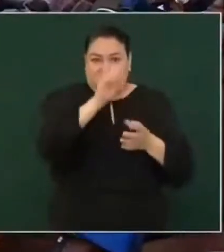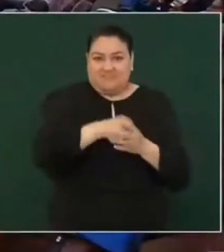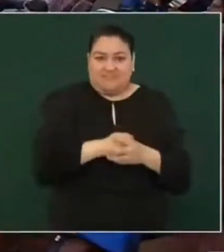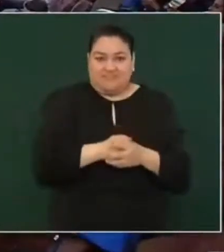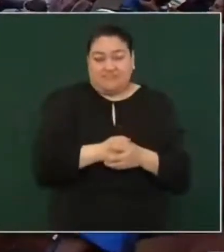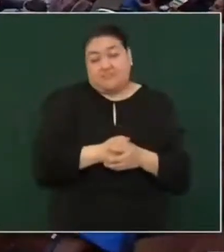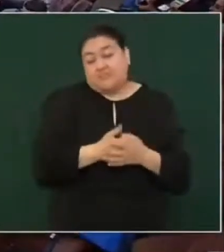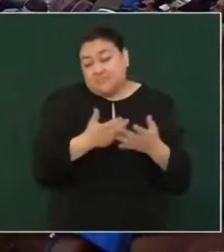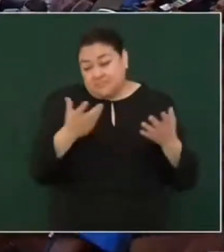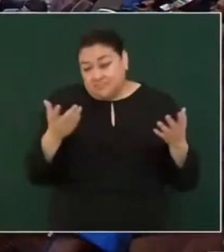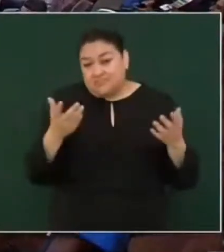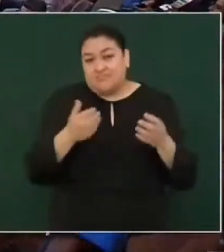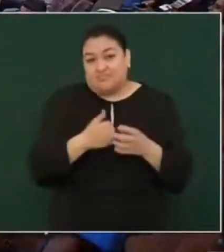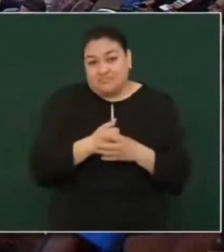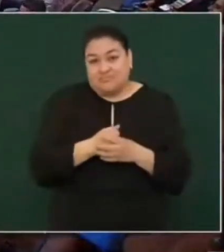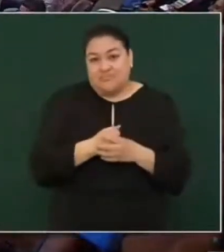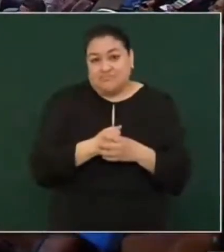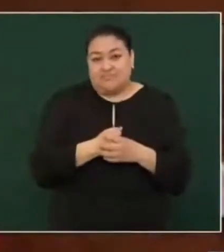Claro,